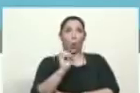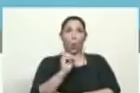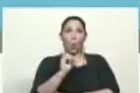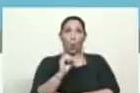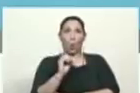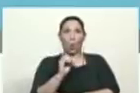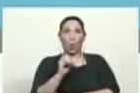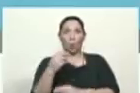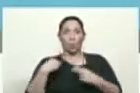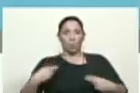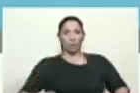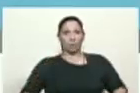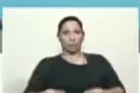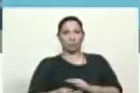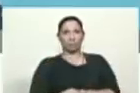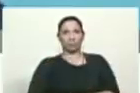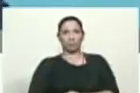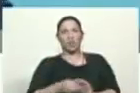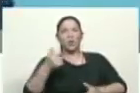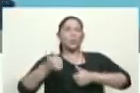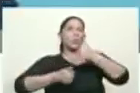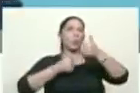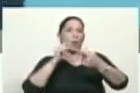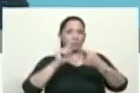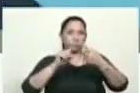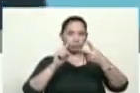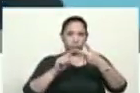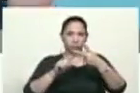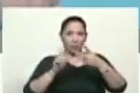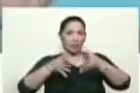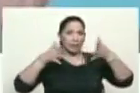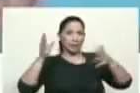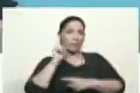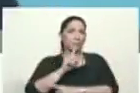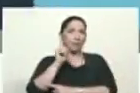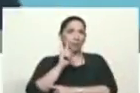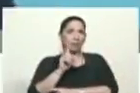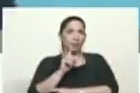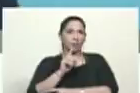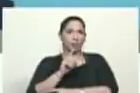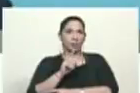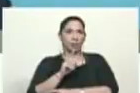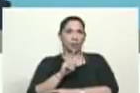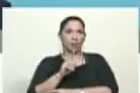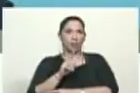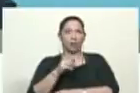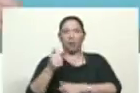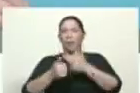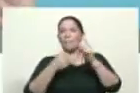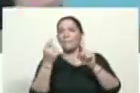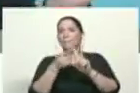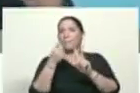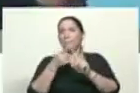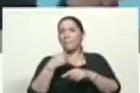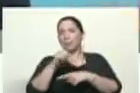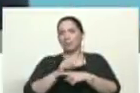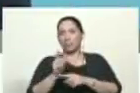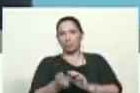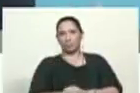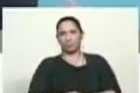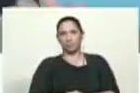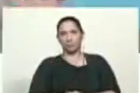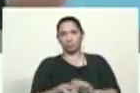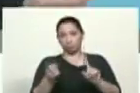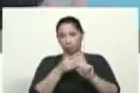o humanitaria. ¿Y cuáles son esas dos grandes mentiras? Puede haber muchas otras, pero principalmente, por